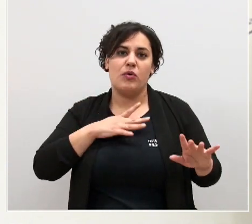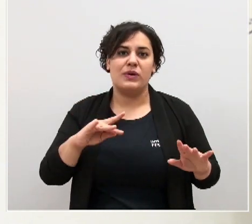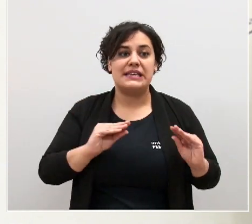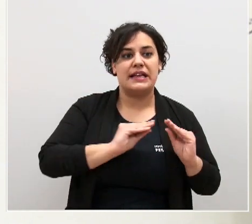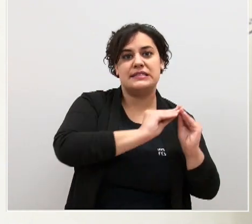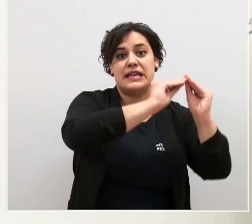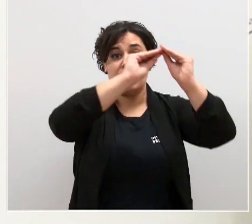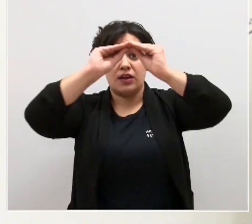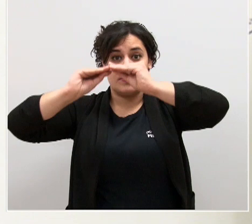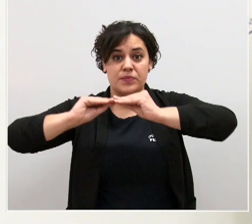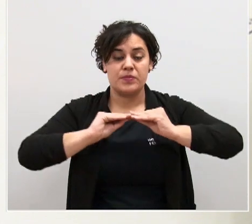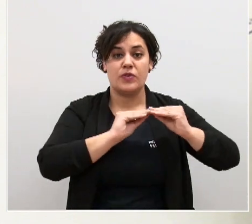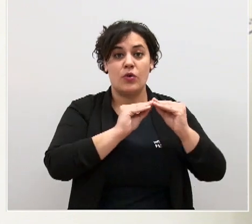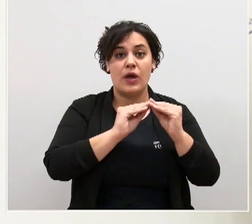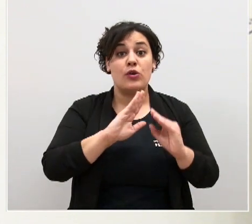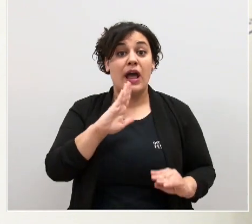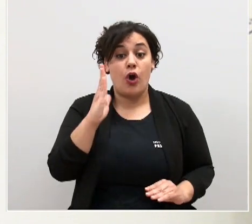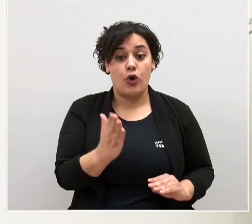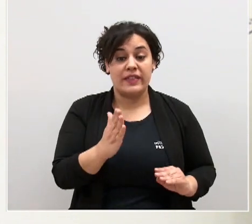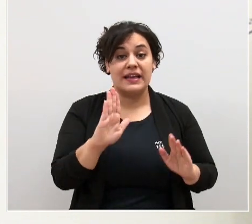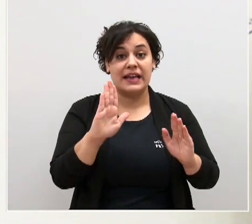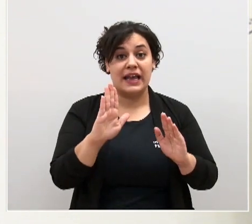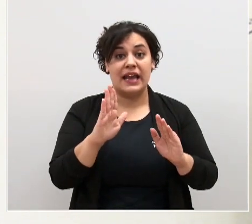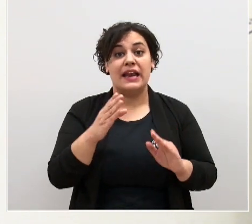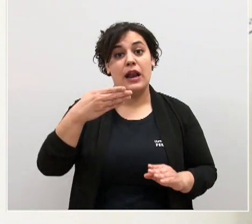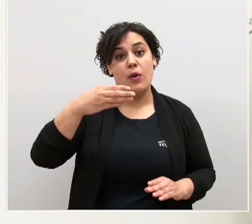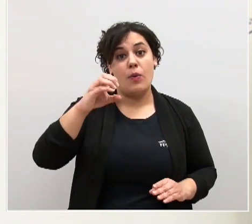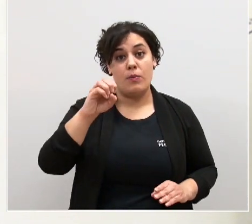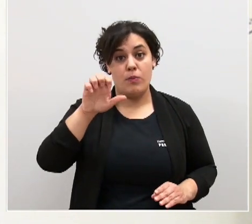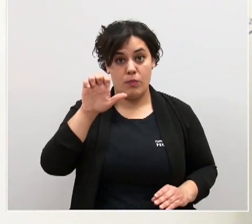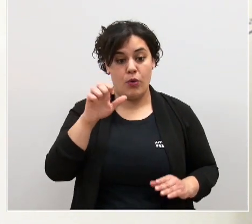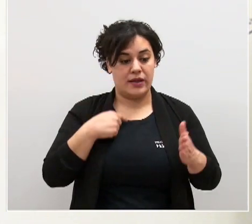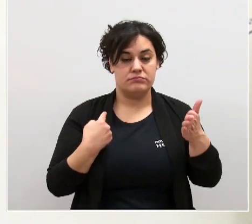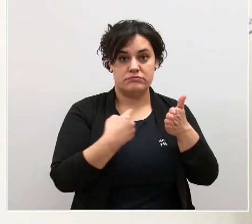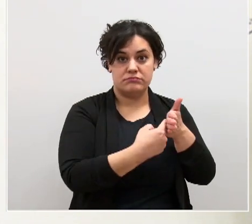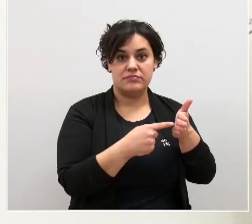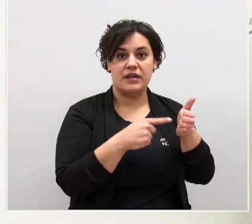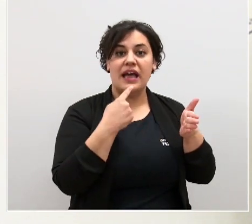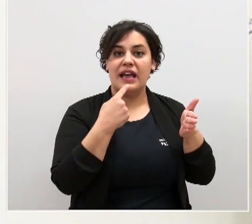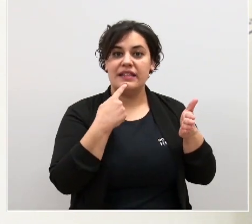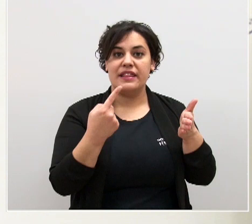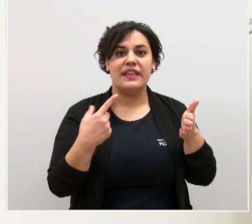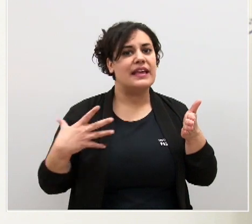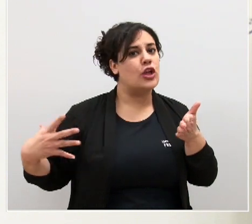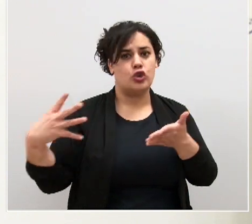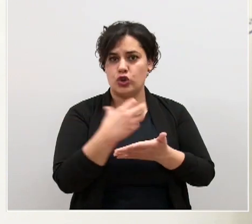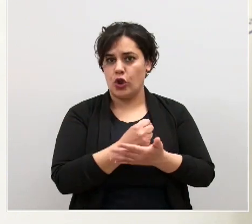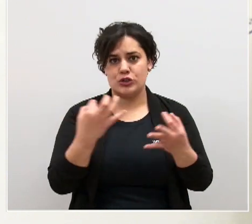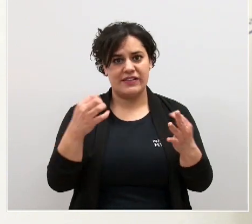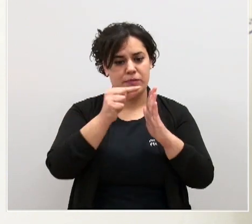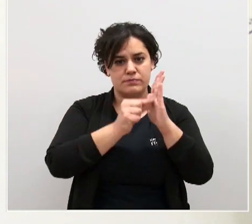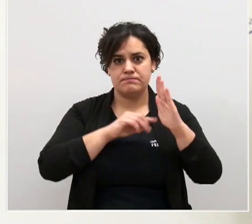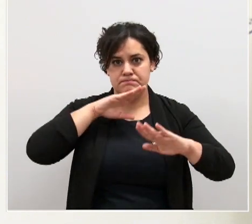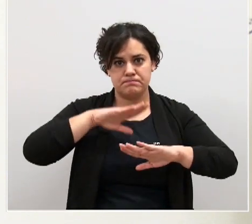una orden que salió en el boletín recientemente a la hora de decir cómo tenemos que estar todos diciendo las mismas cosas. Y precisamente